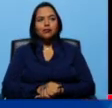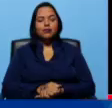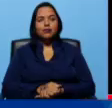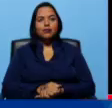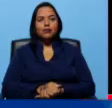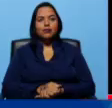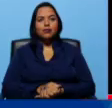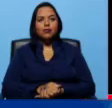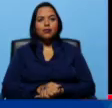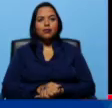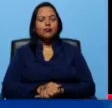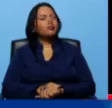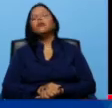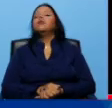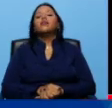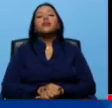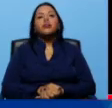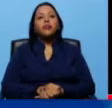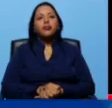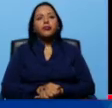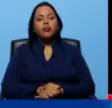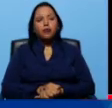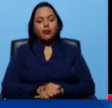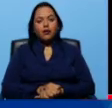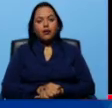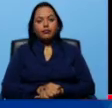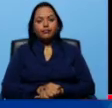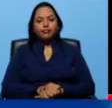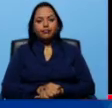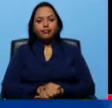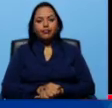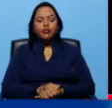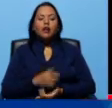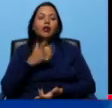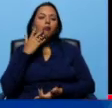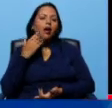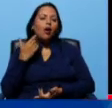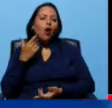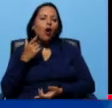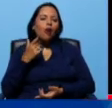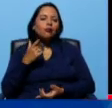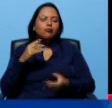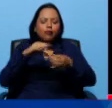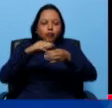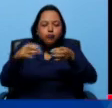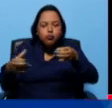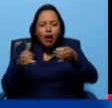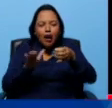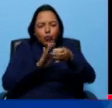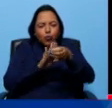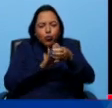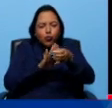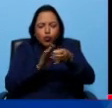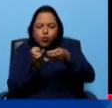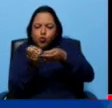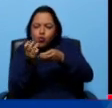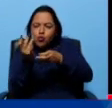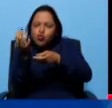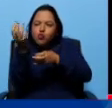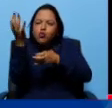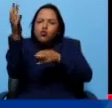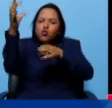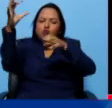Si a mí viniera un genio, se saliera de la botella y me